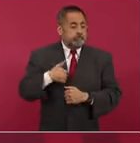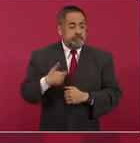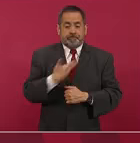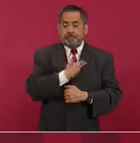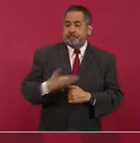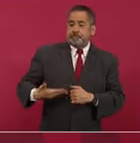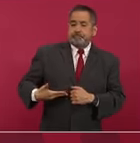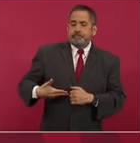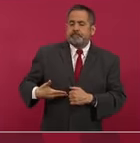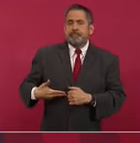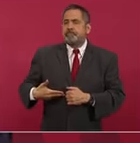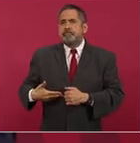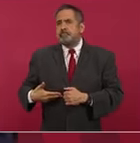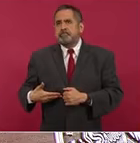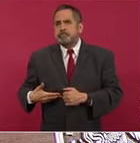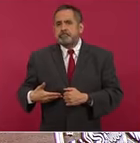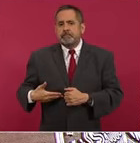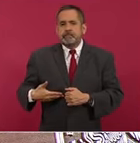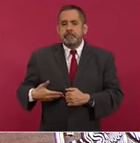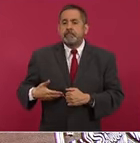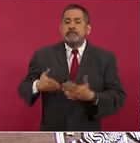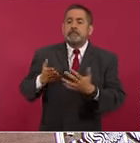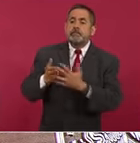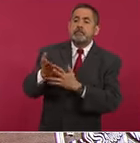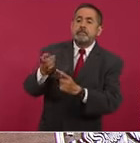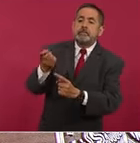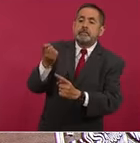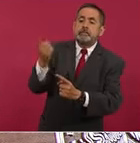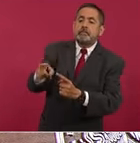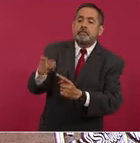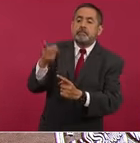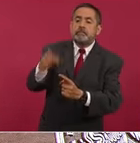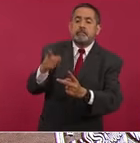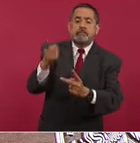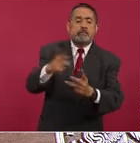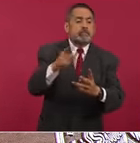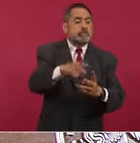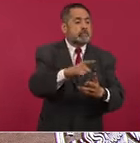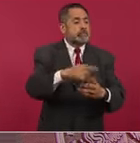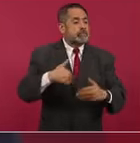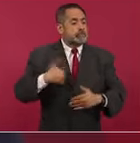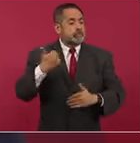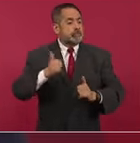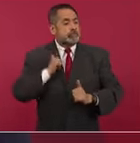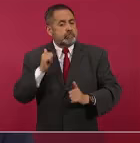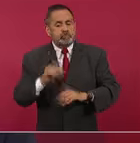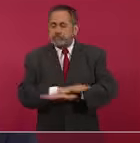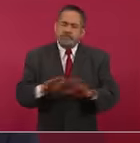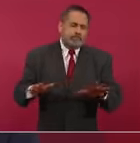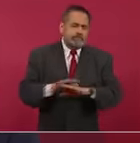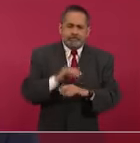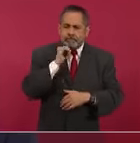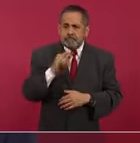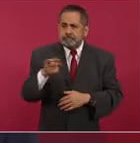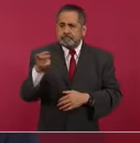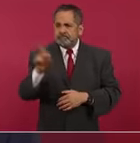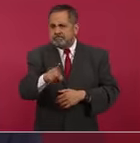no da línea para beneficiar o para